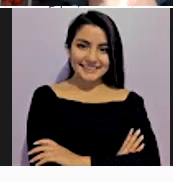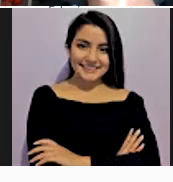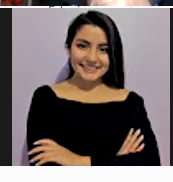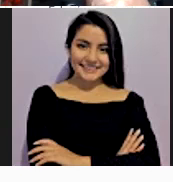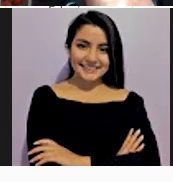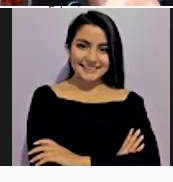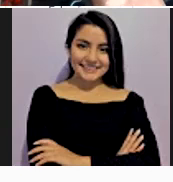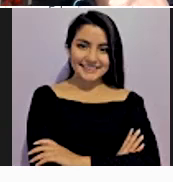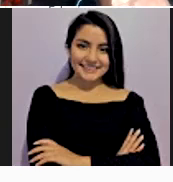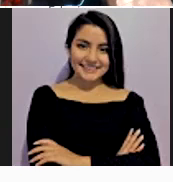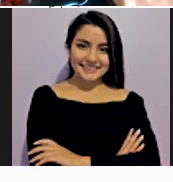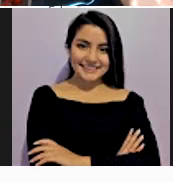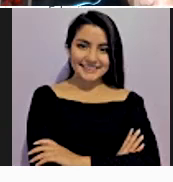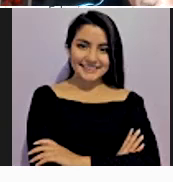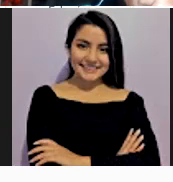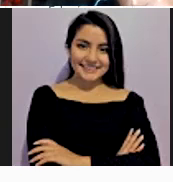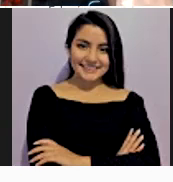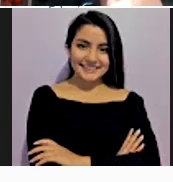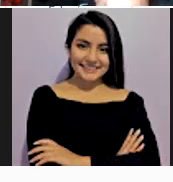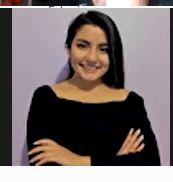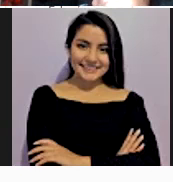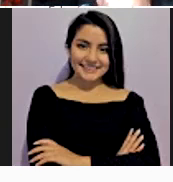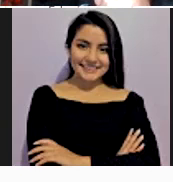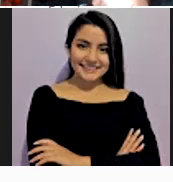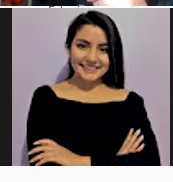B, ¿cuánto sería que pasa a formar parte del sedimento de fondo?